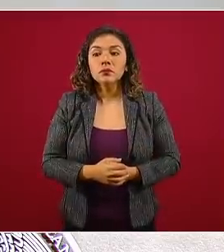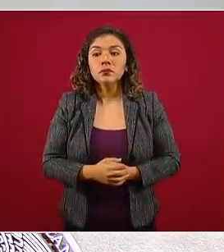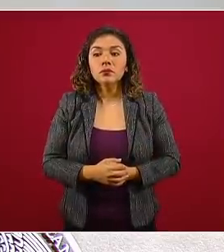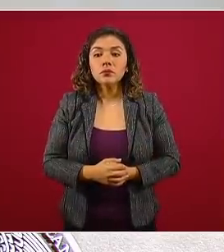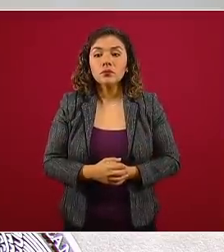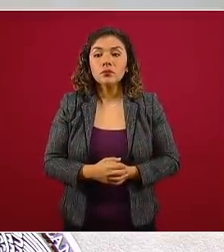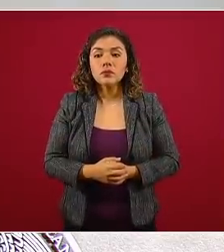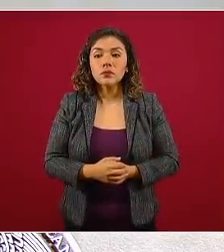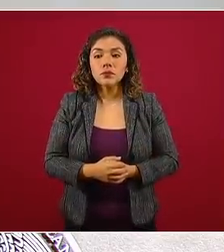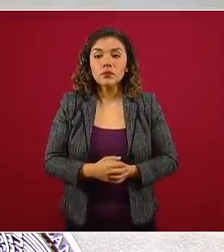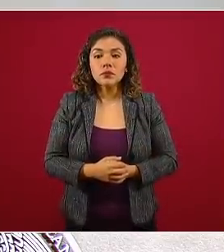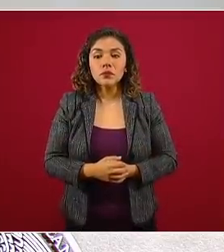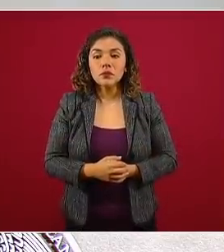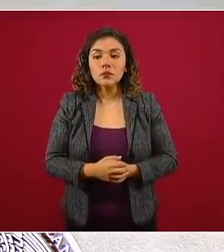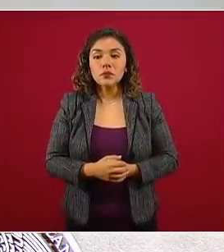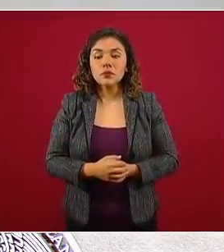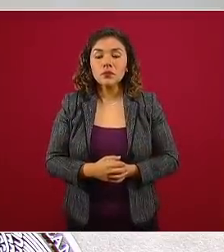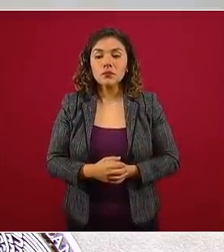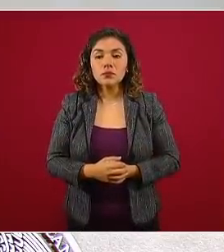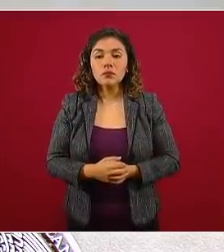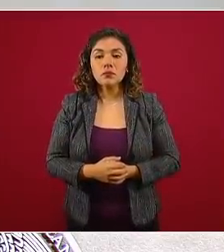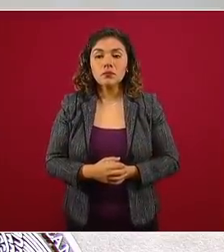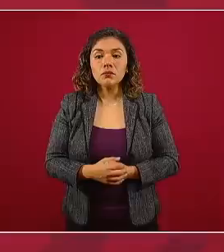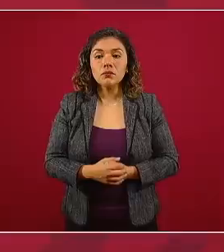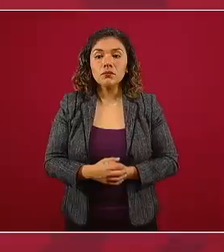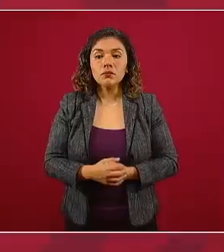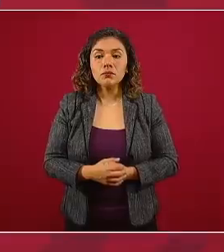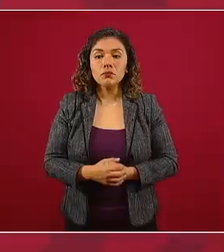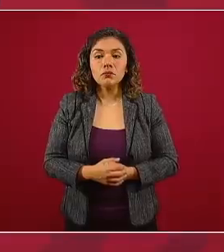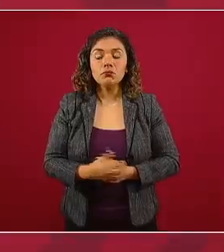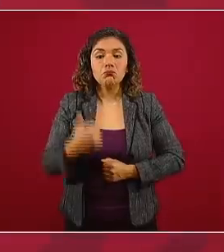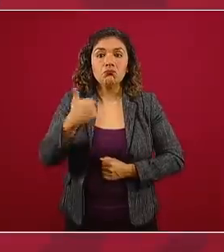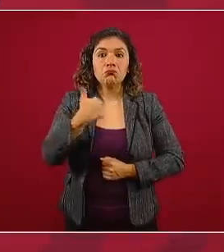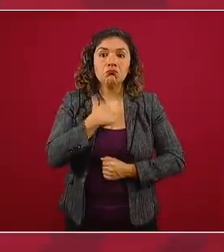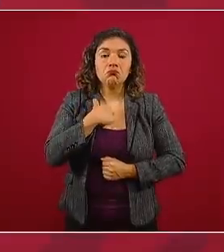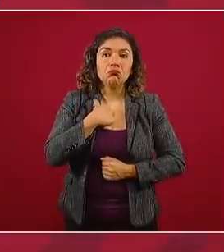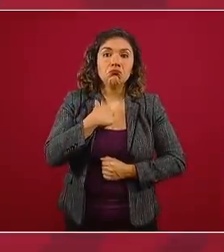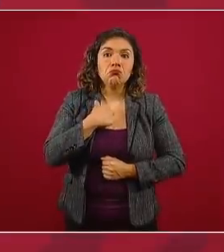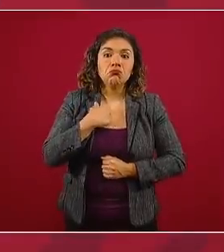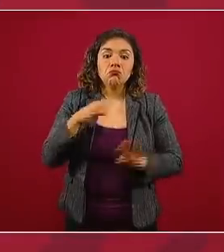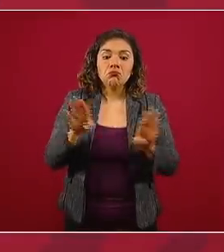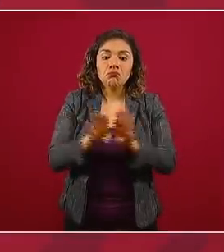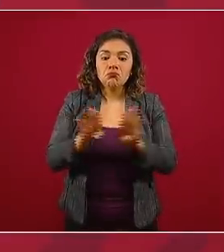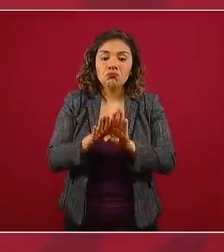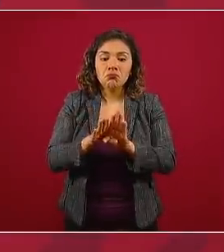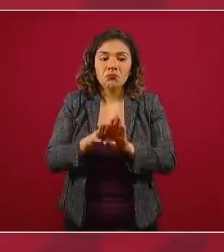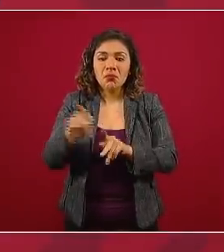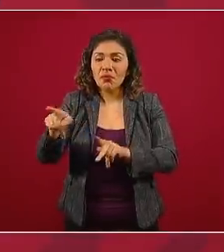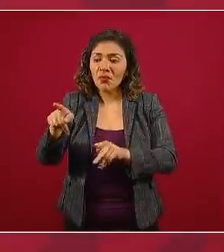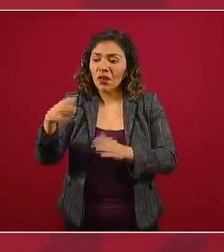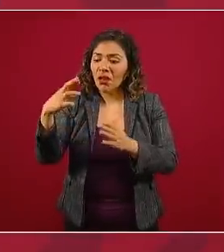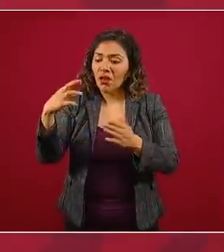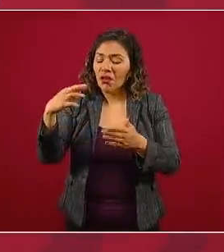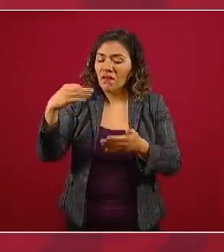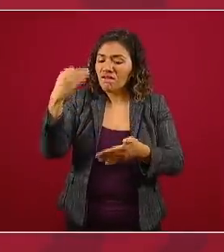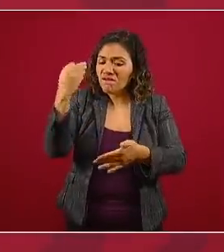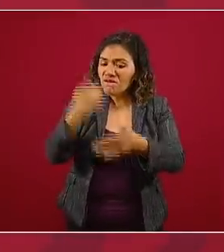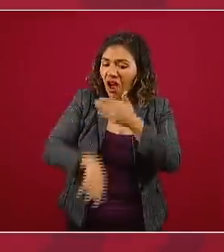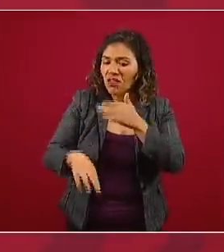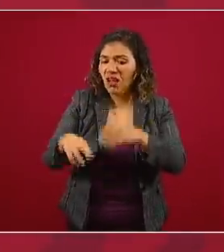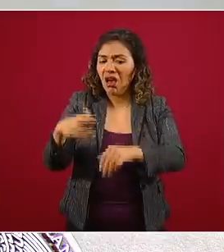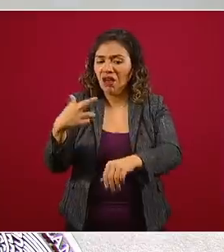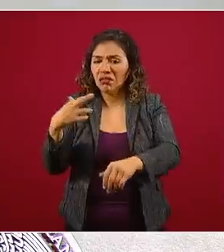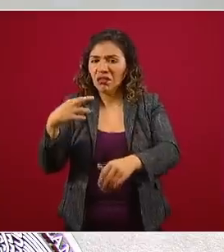no estamos permitiendo nada y regular y